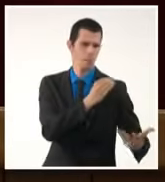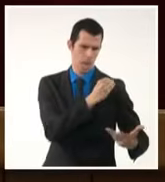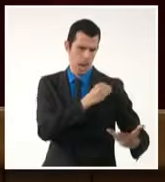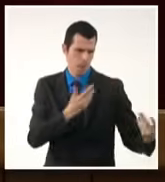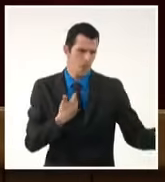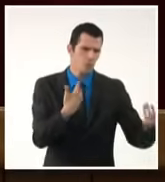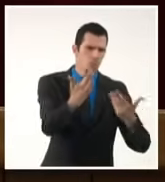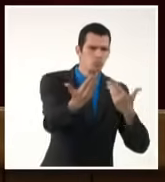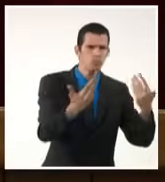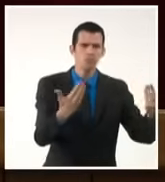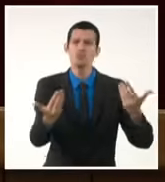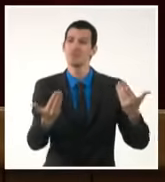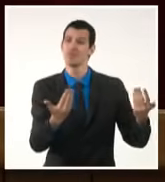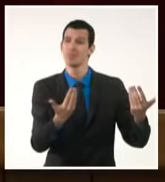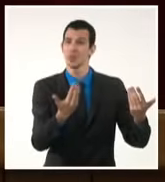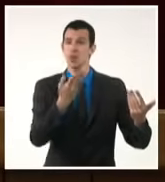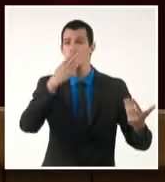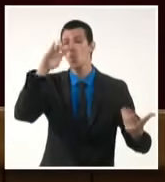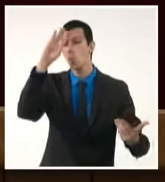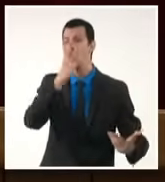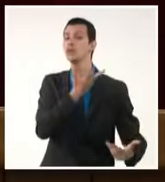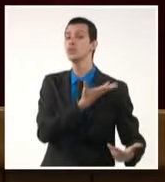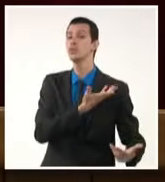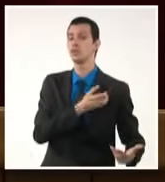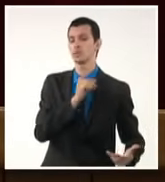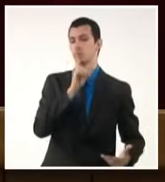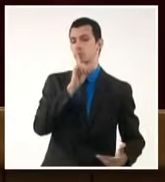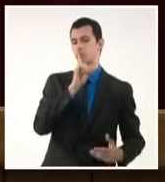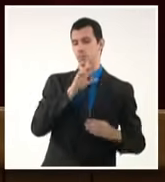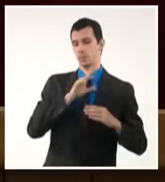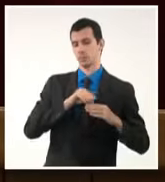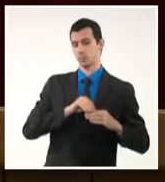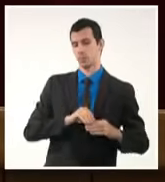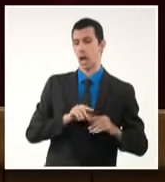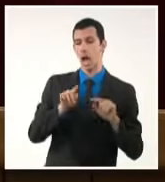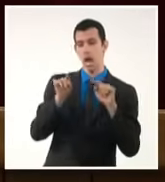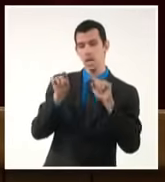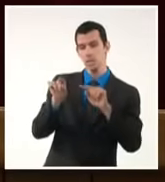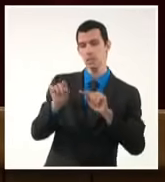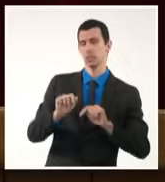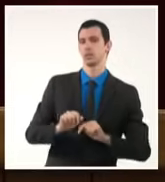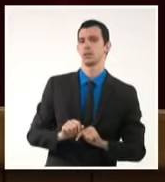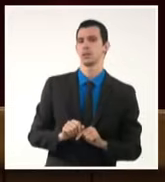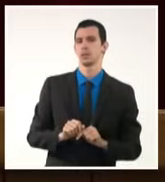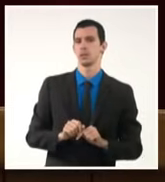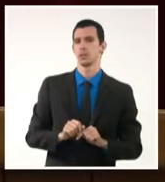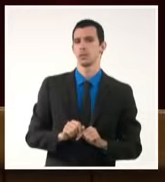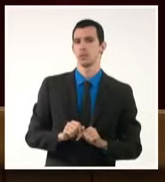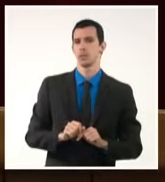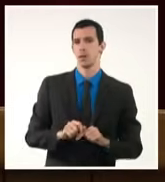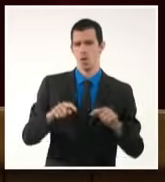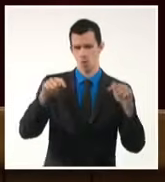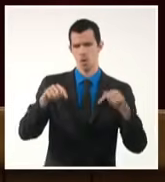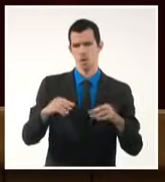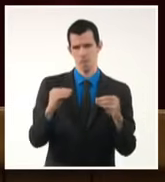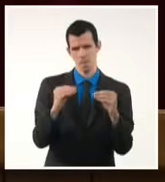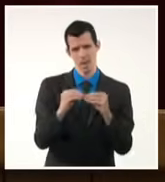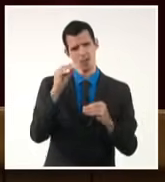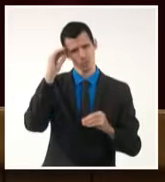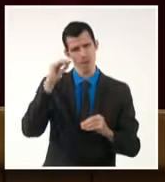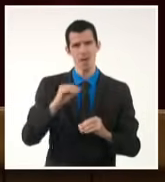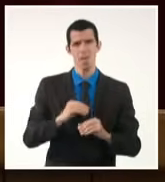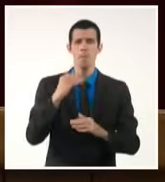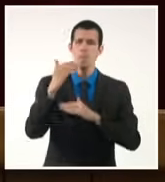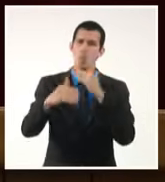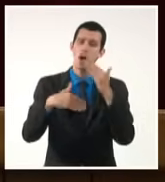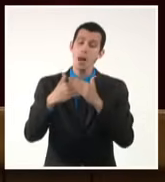impactos del bloqueo recrudecido. Hoy nos corresponde enfrentar la concurrencia a estas problemáticas